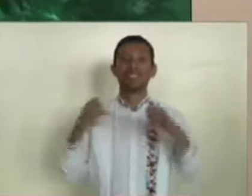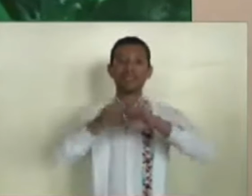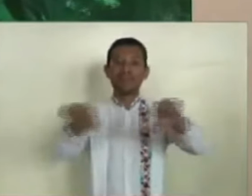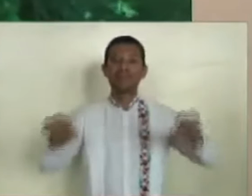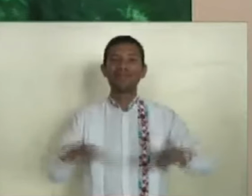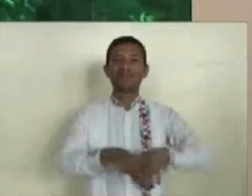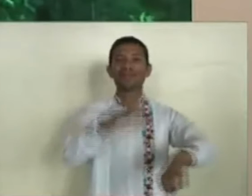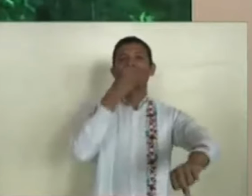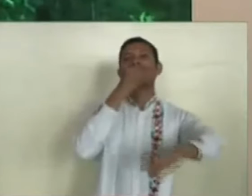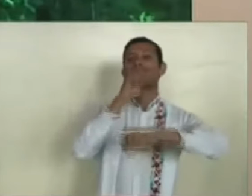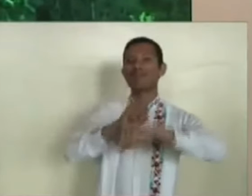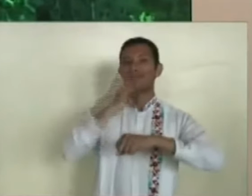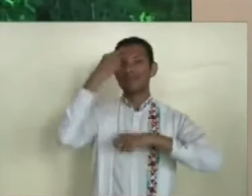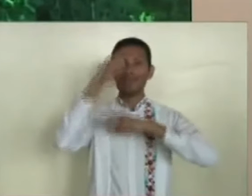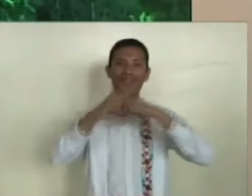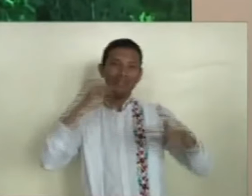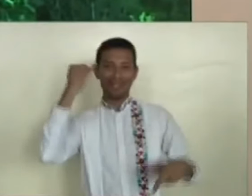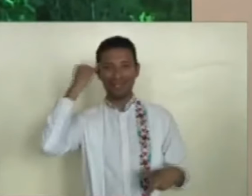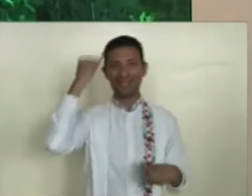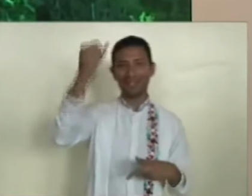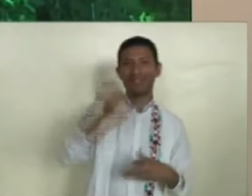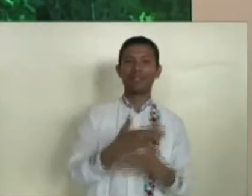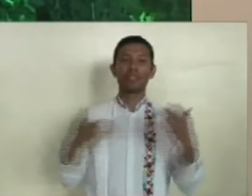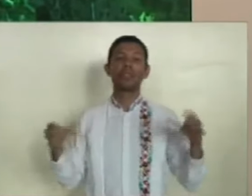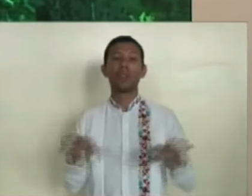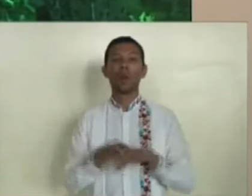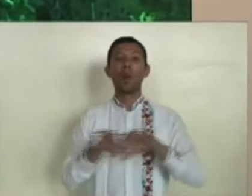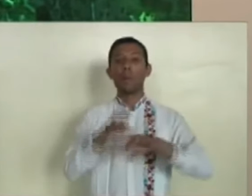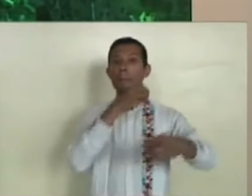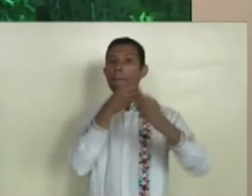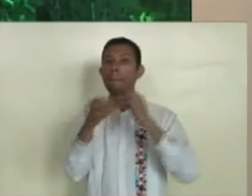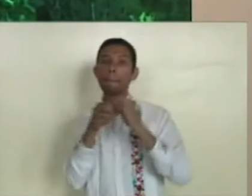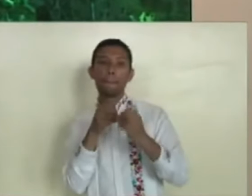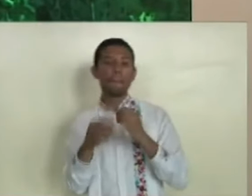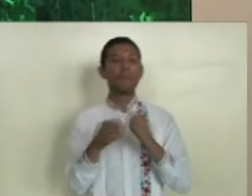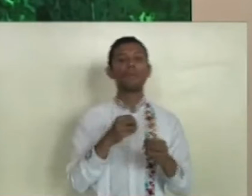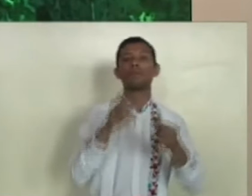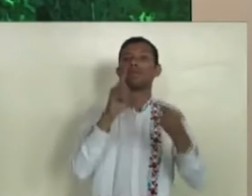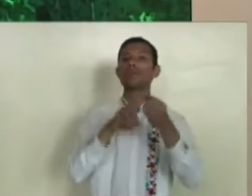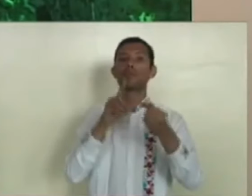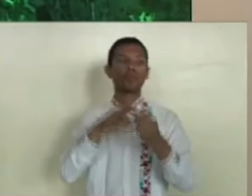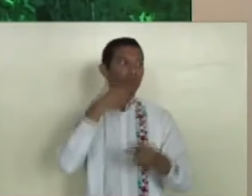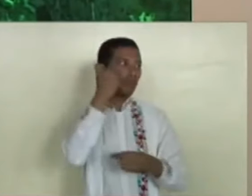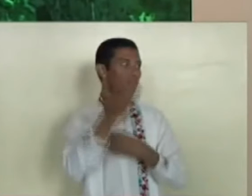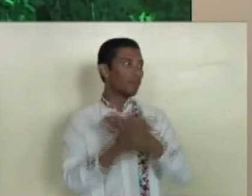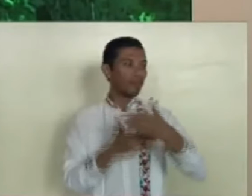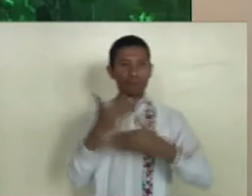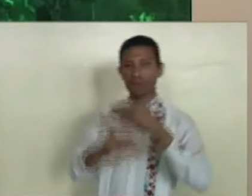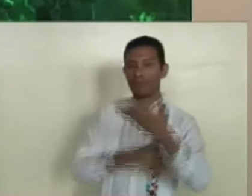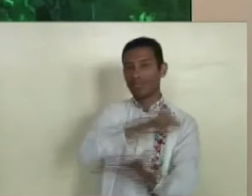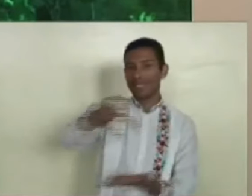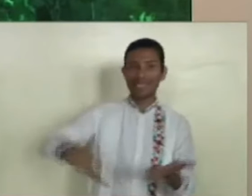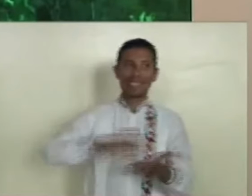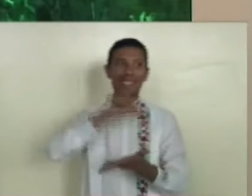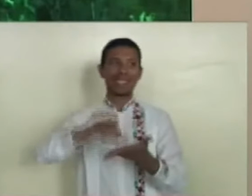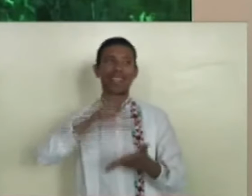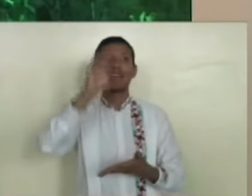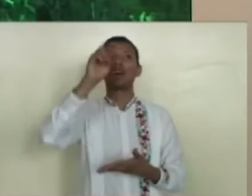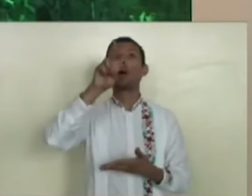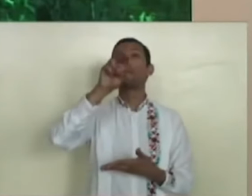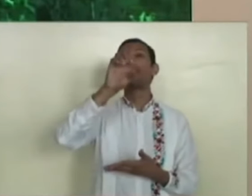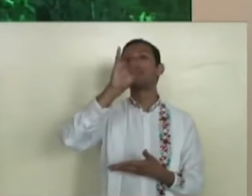de la Secretaría y es para darnos una idea del volumen de obra y el hacia dónde queremos avanzar con el tema del centro de convenciones. Esto